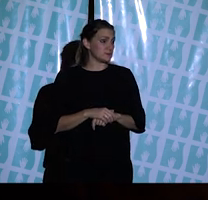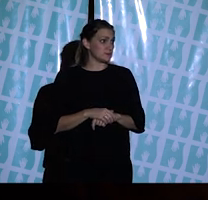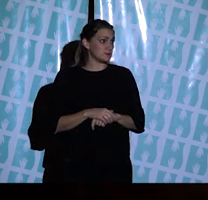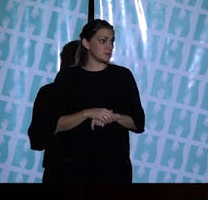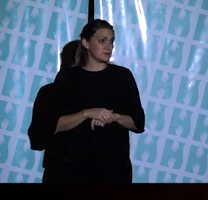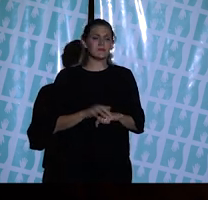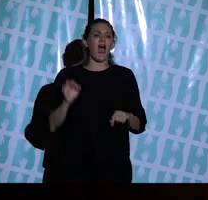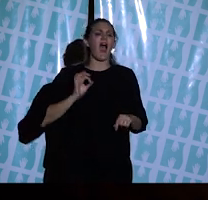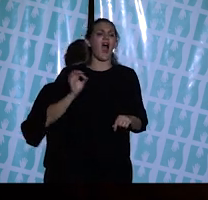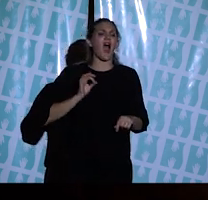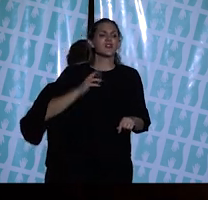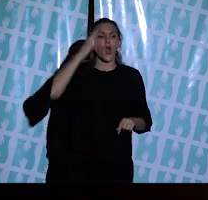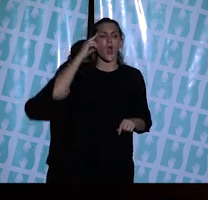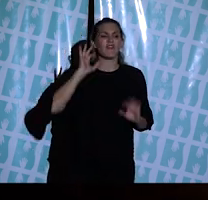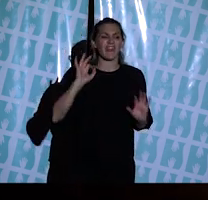En el año 90